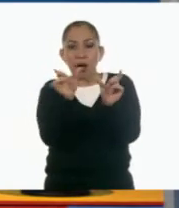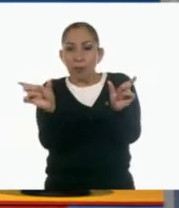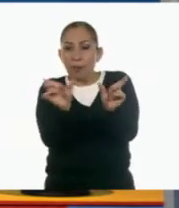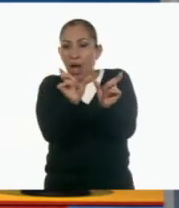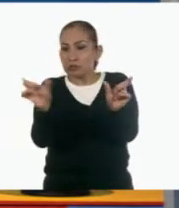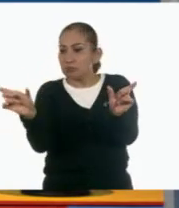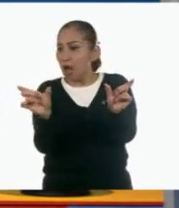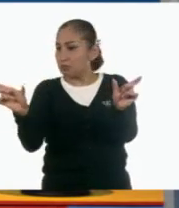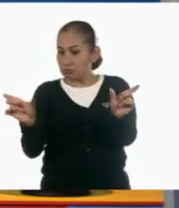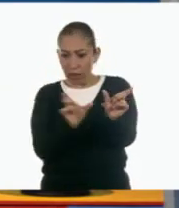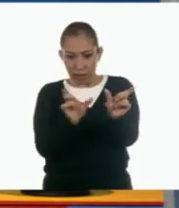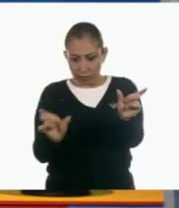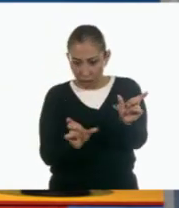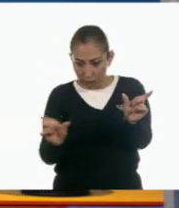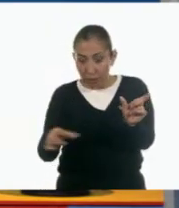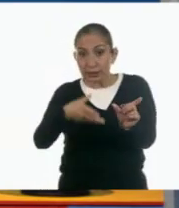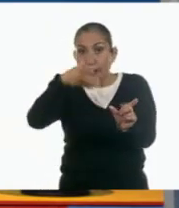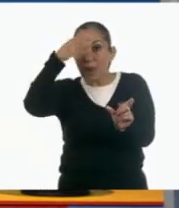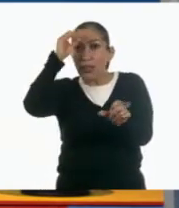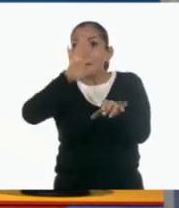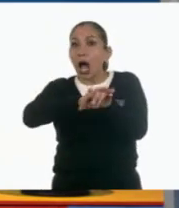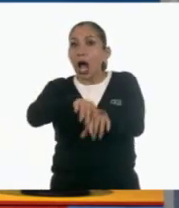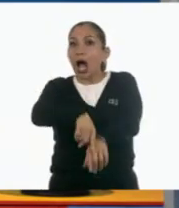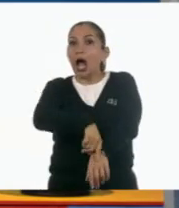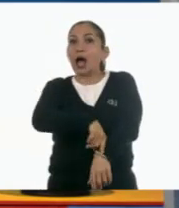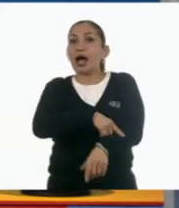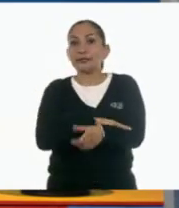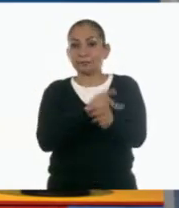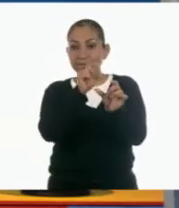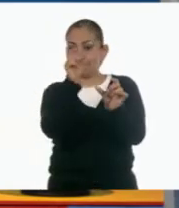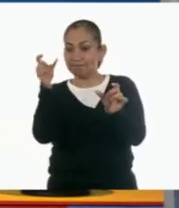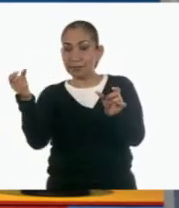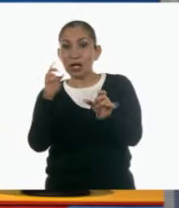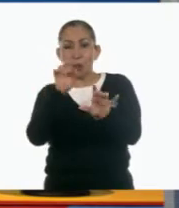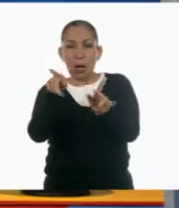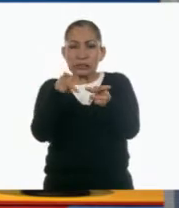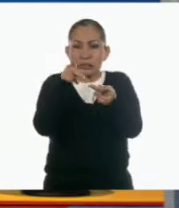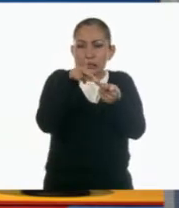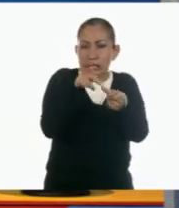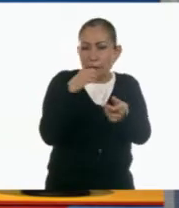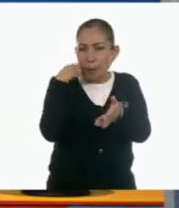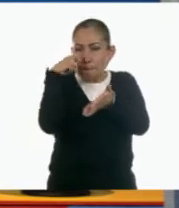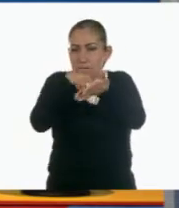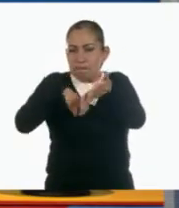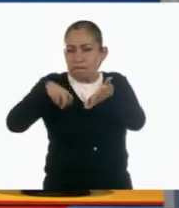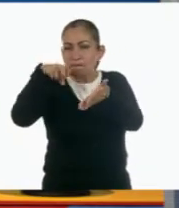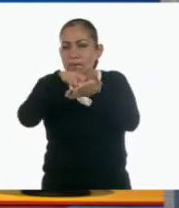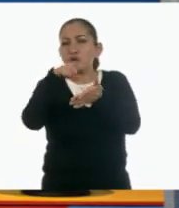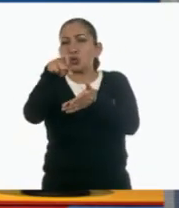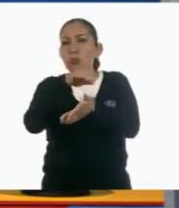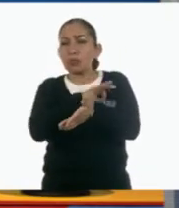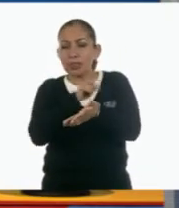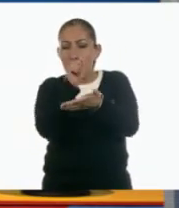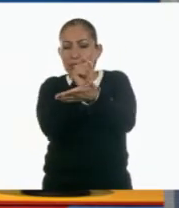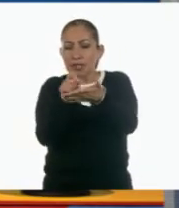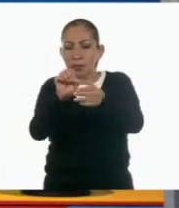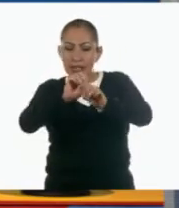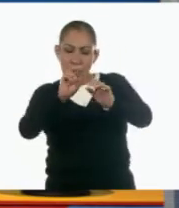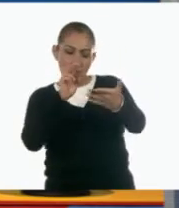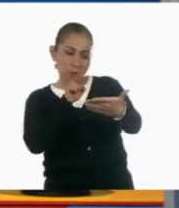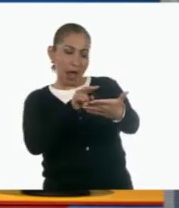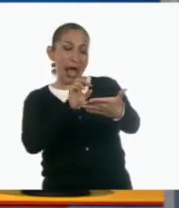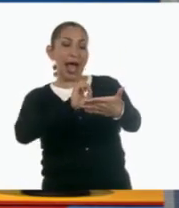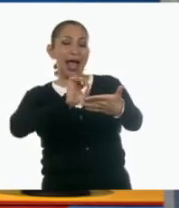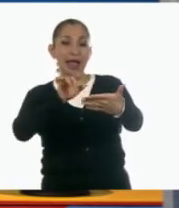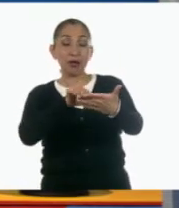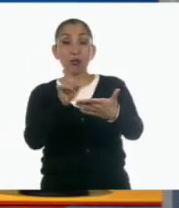más complejo. Este aprendizaje tiene que, sobre todo, perfeccionarse, ¿no? Que tú puedas redactar con claridad.